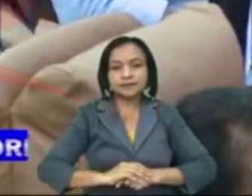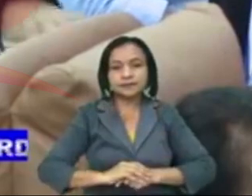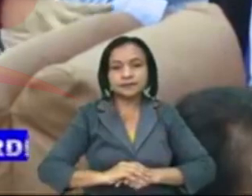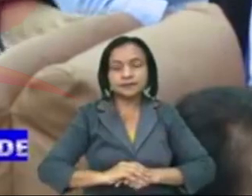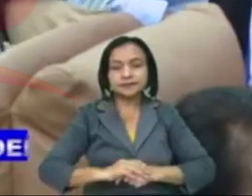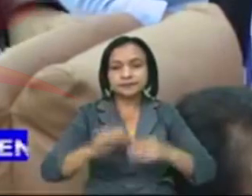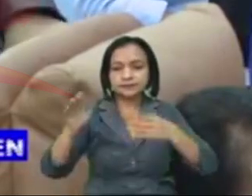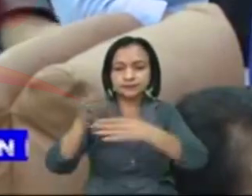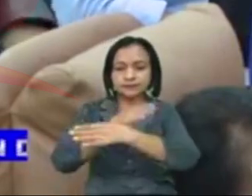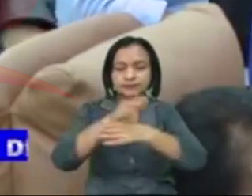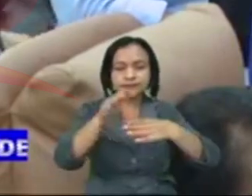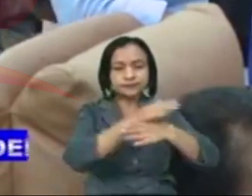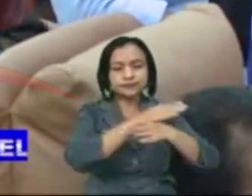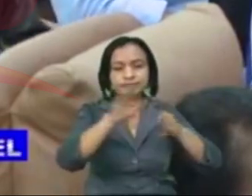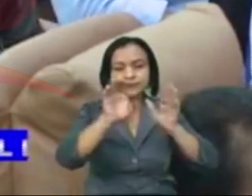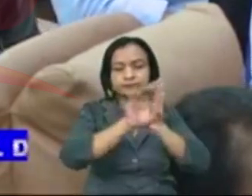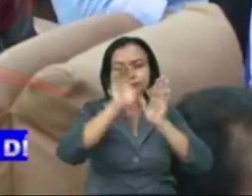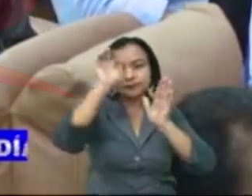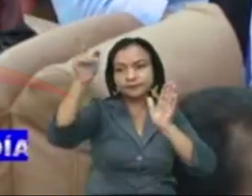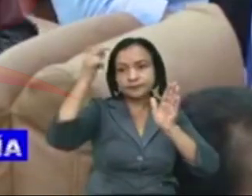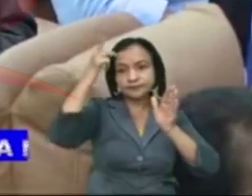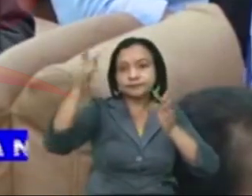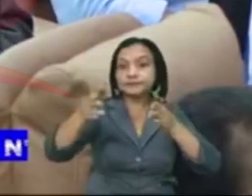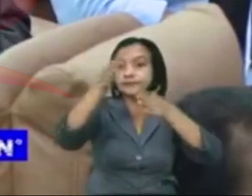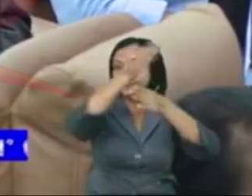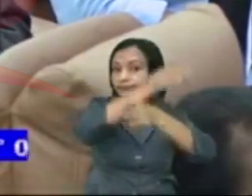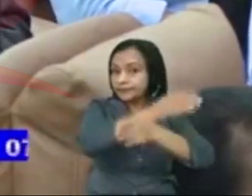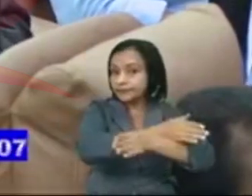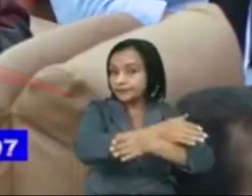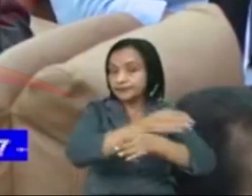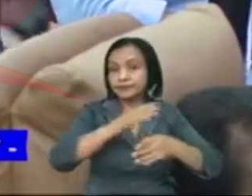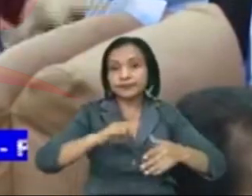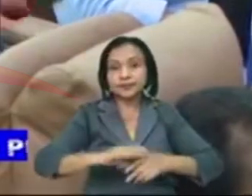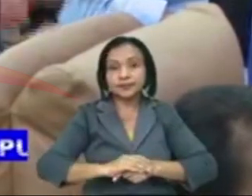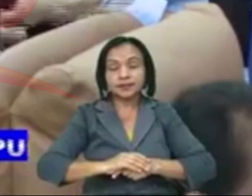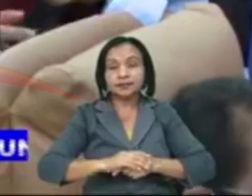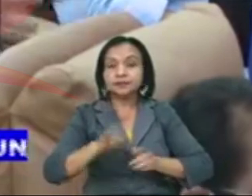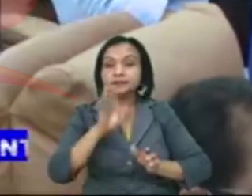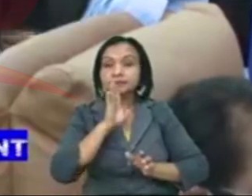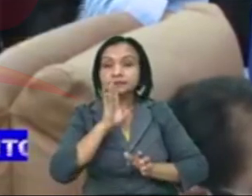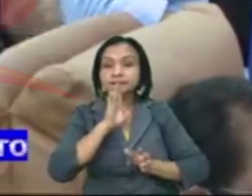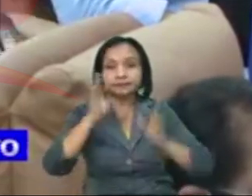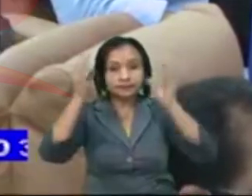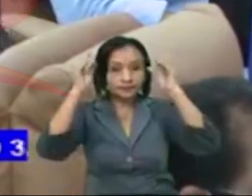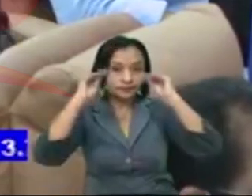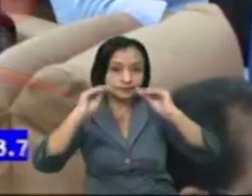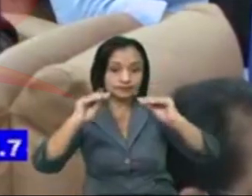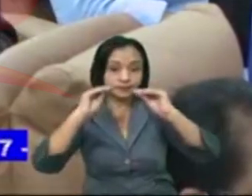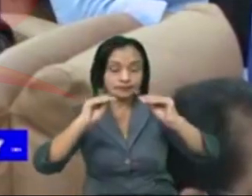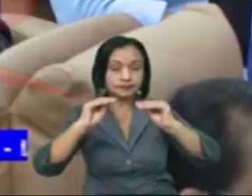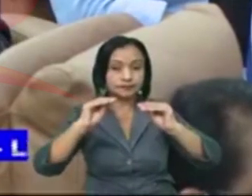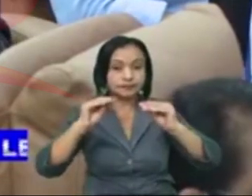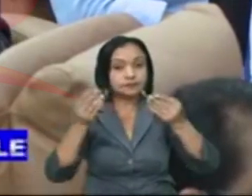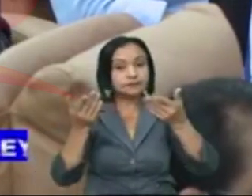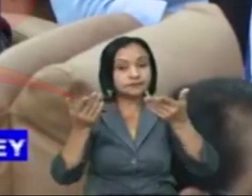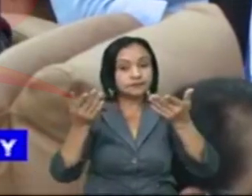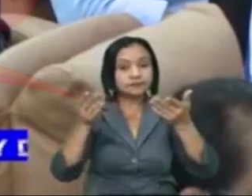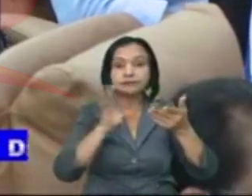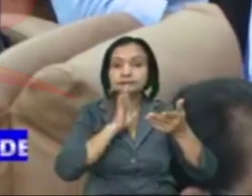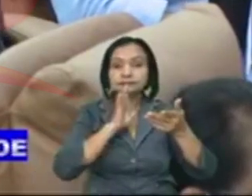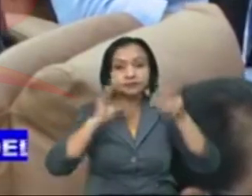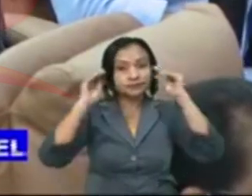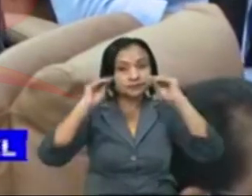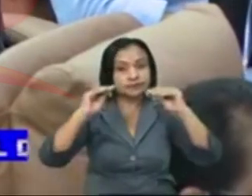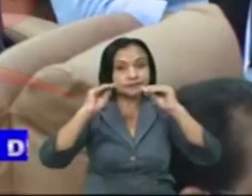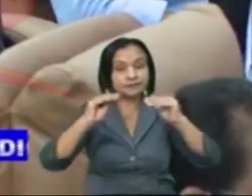En diferentes constituciones a través de la historia se habla de la educación como un derecho.